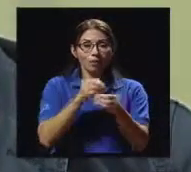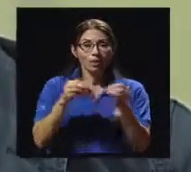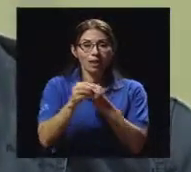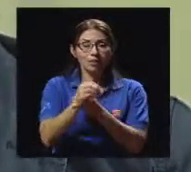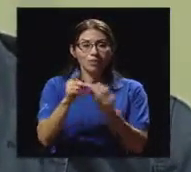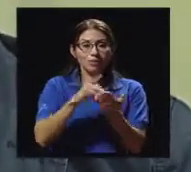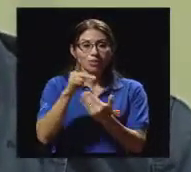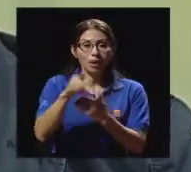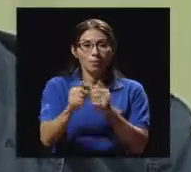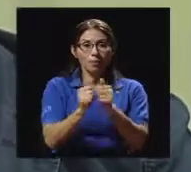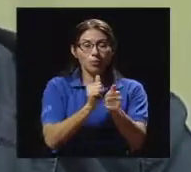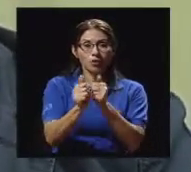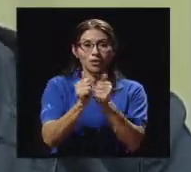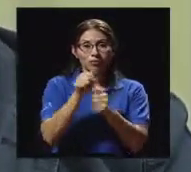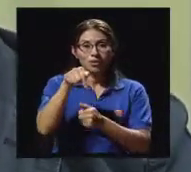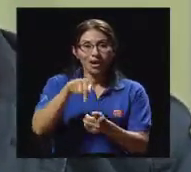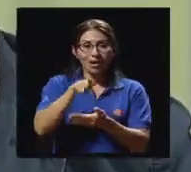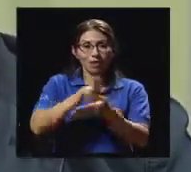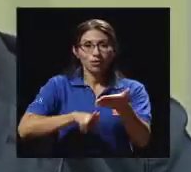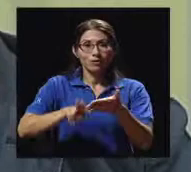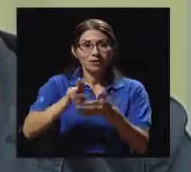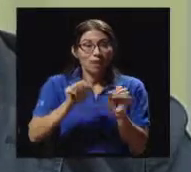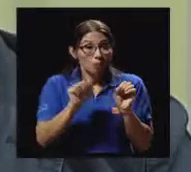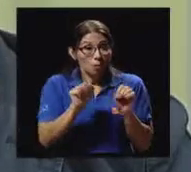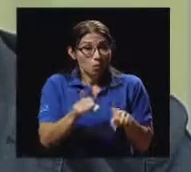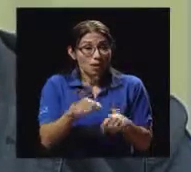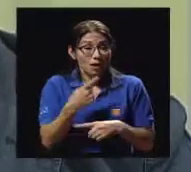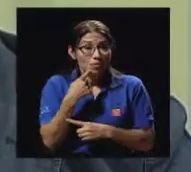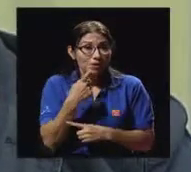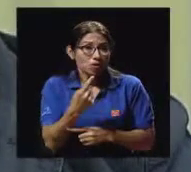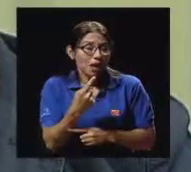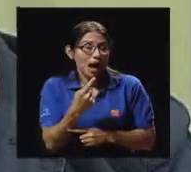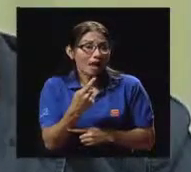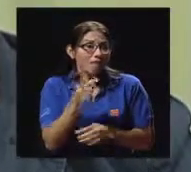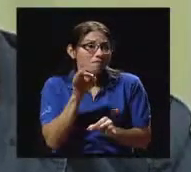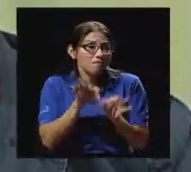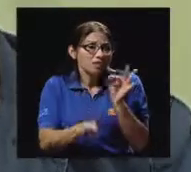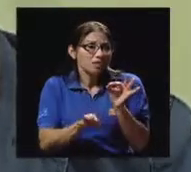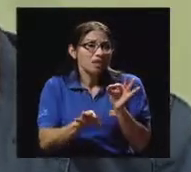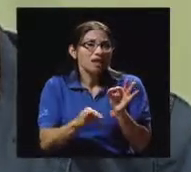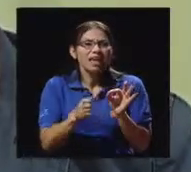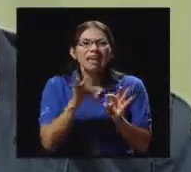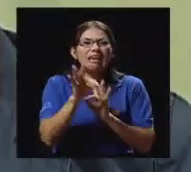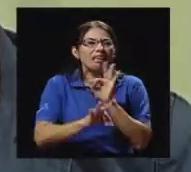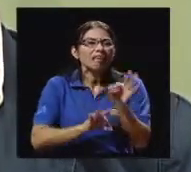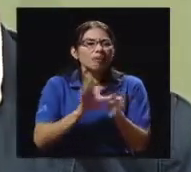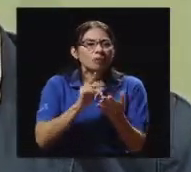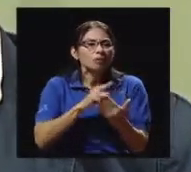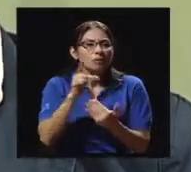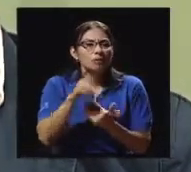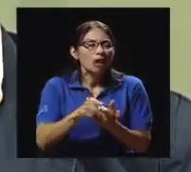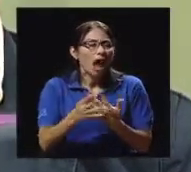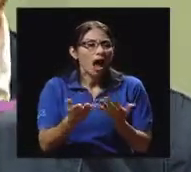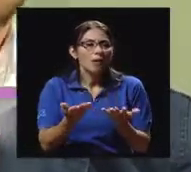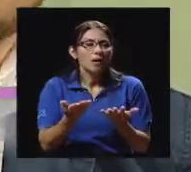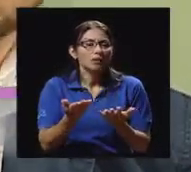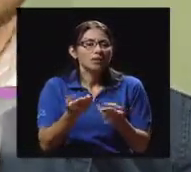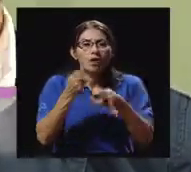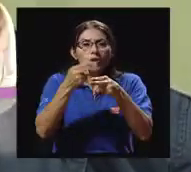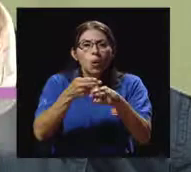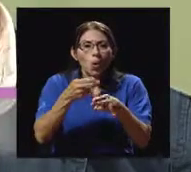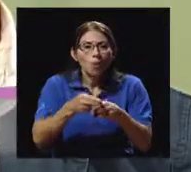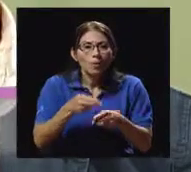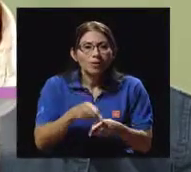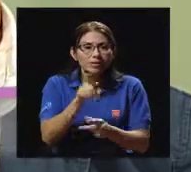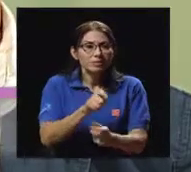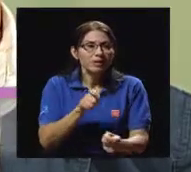universidad, ¿podrías nada más mencionar de manera sencilla qué tipos de programas, así los nombres específicos, cómo pueden